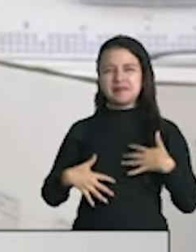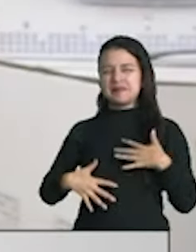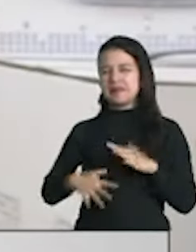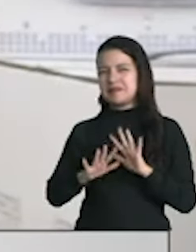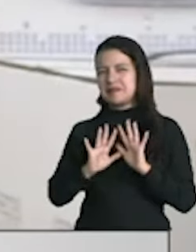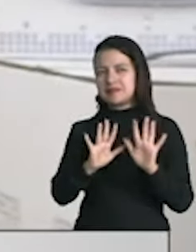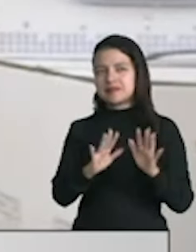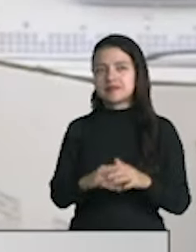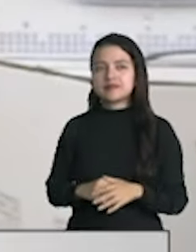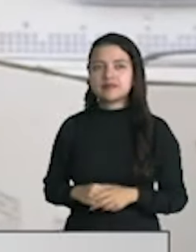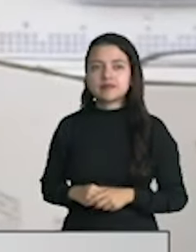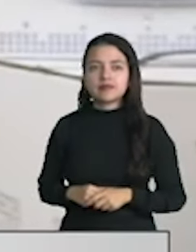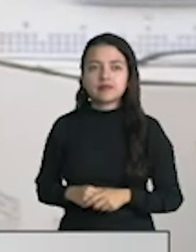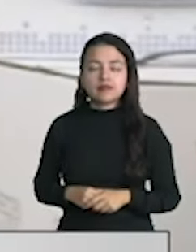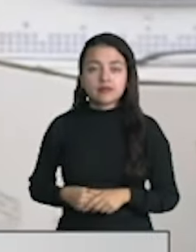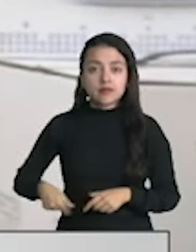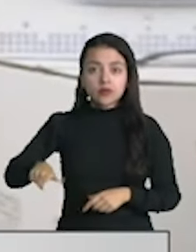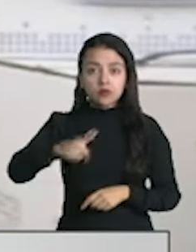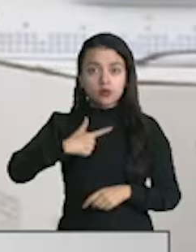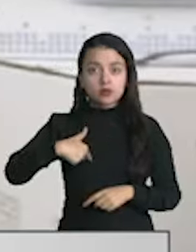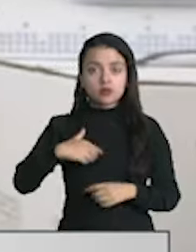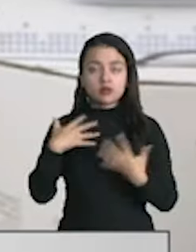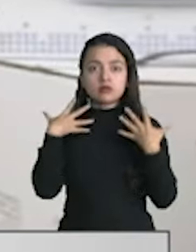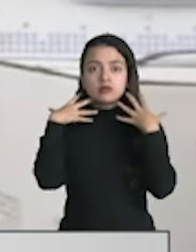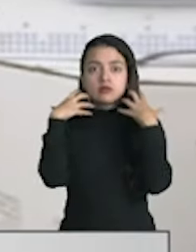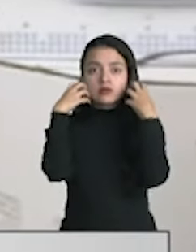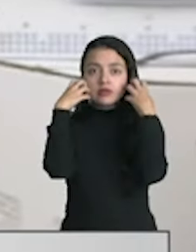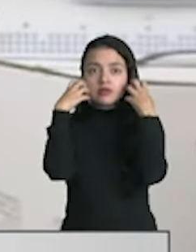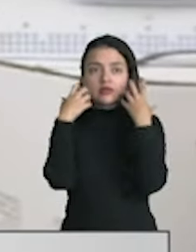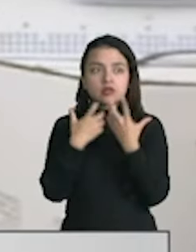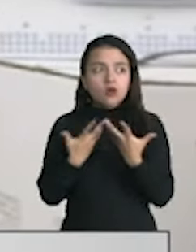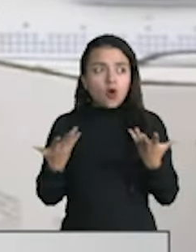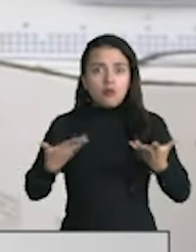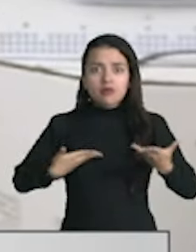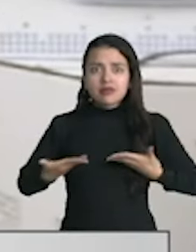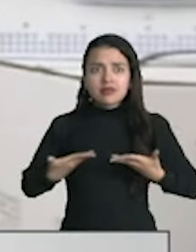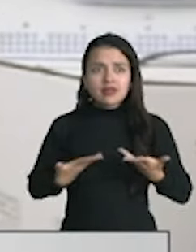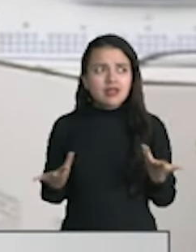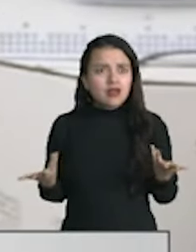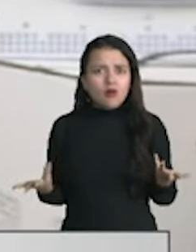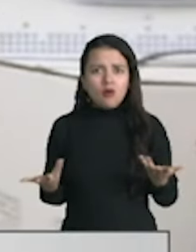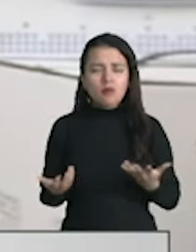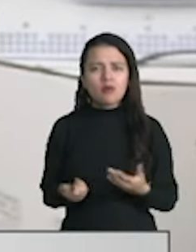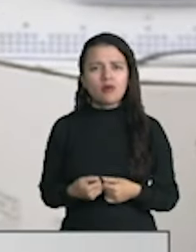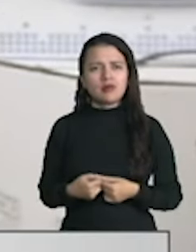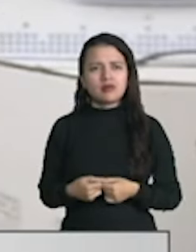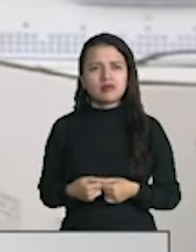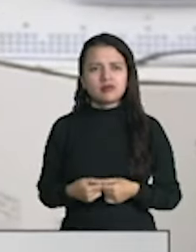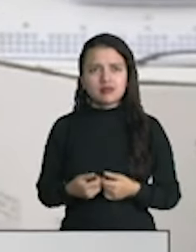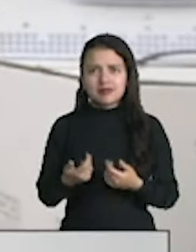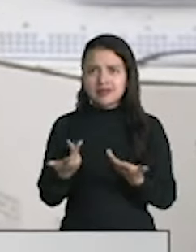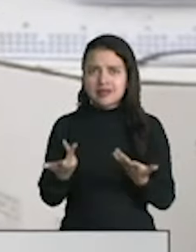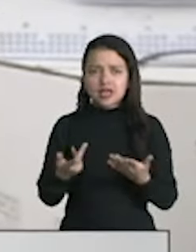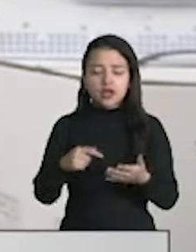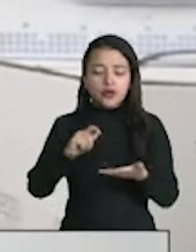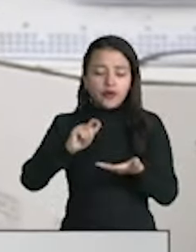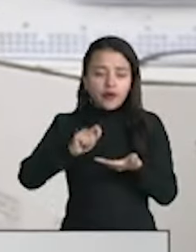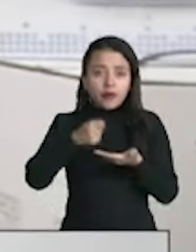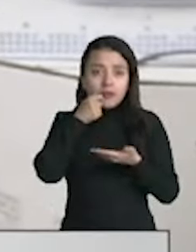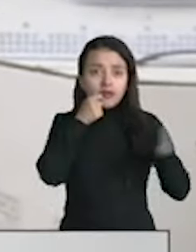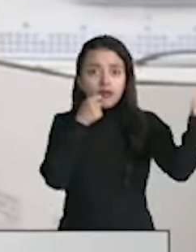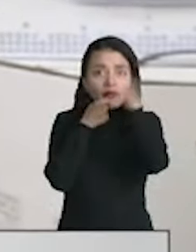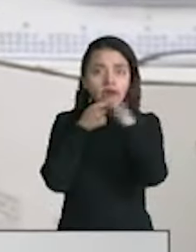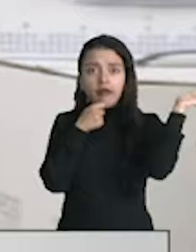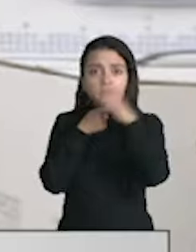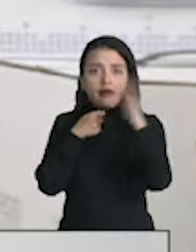tranquilidad en la mesa de Los Santos y el sector comercio. ¿Por qué perdimos la tranquilidad? Porque si ya se está comiendo, con una mano tiene que